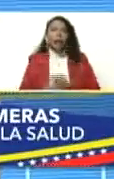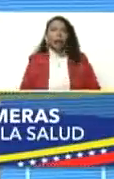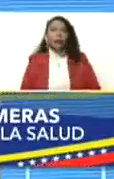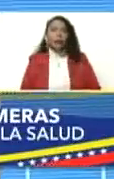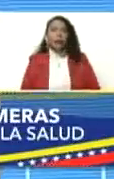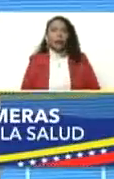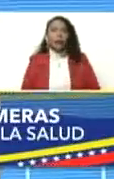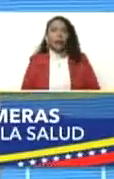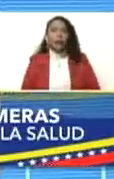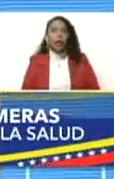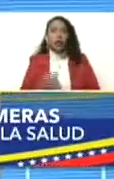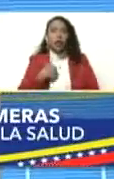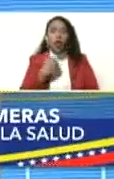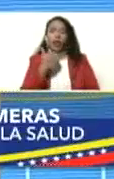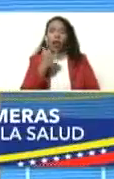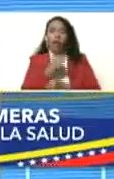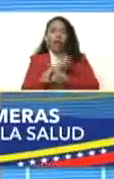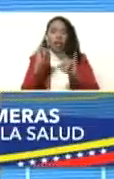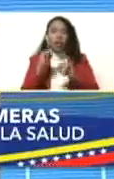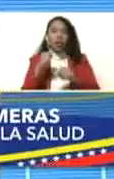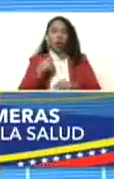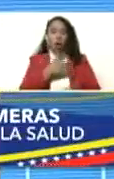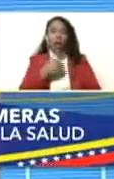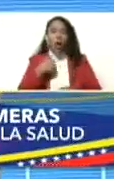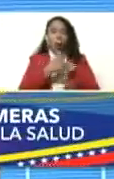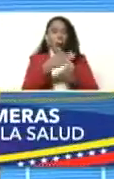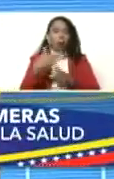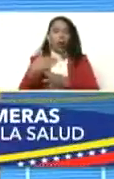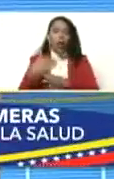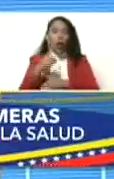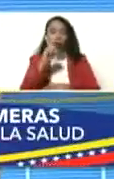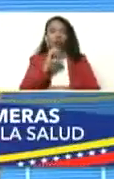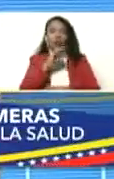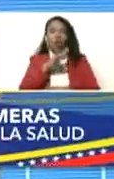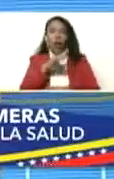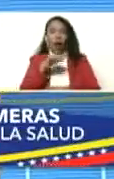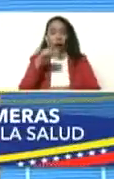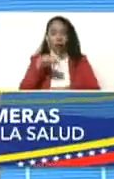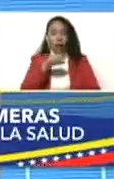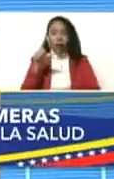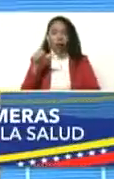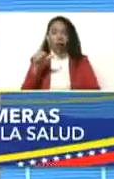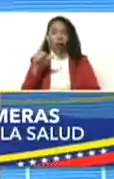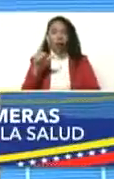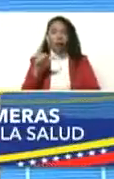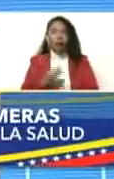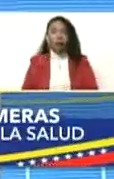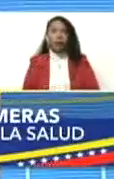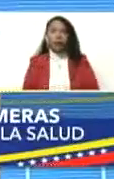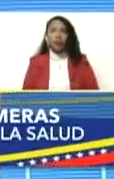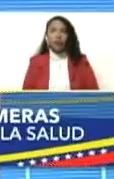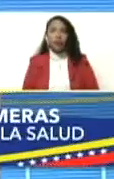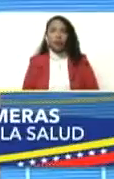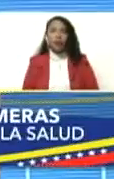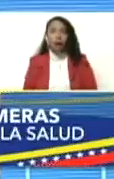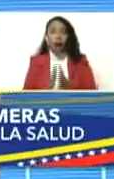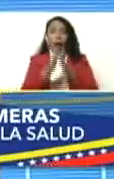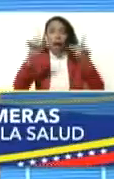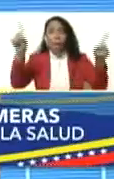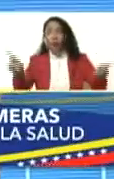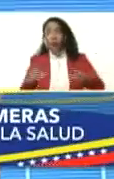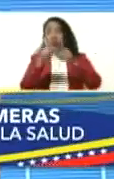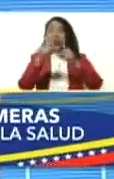Para finalizar, quiero compartir con ustedes una historia que me llamó la atención durante esta semana. Cuando el gran músico italiano